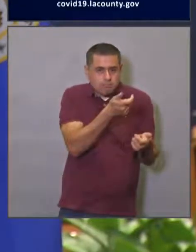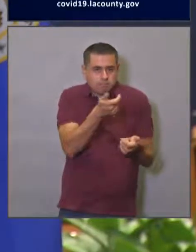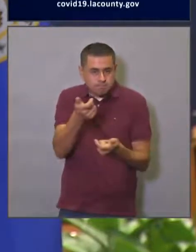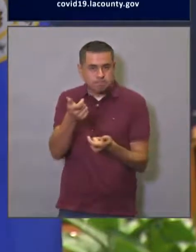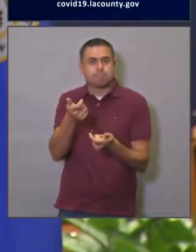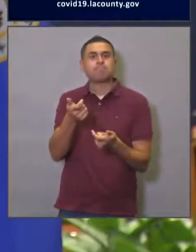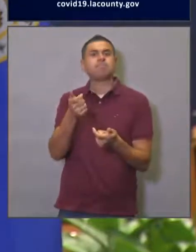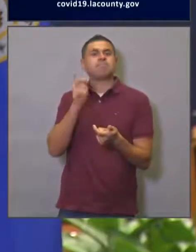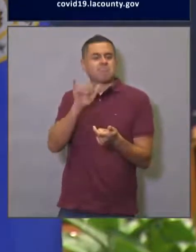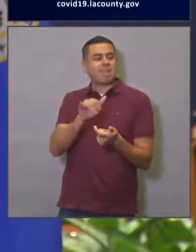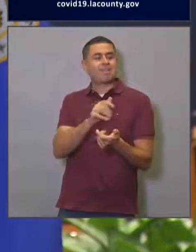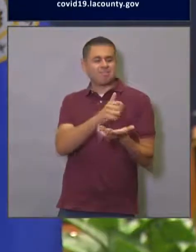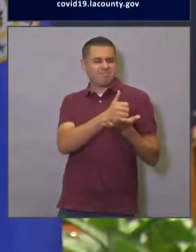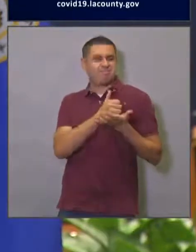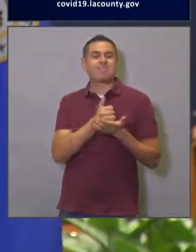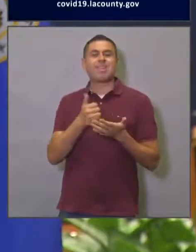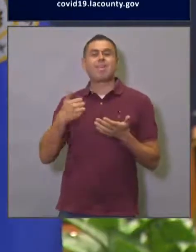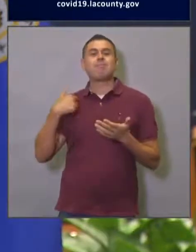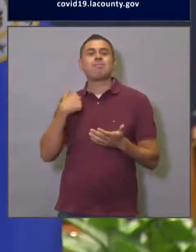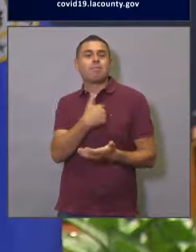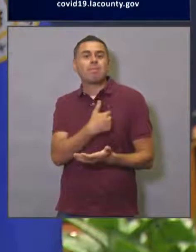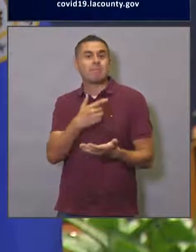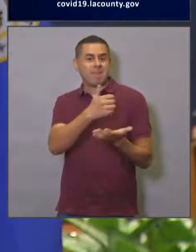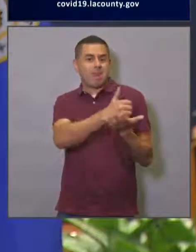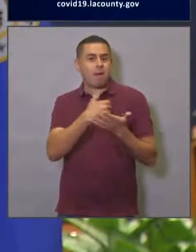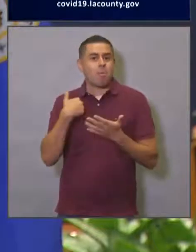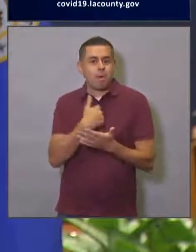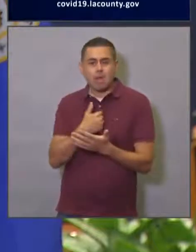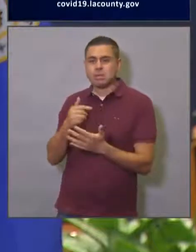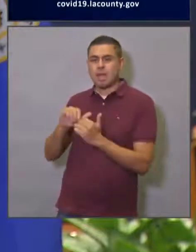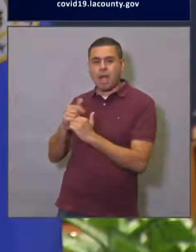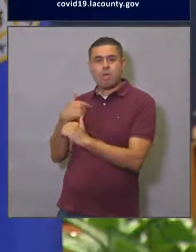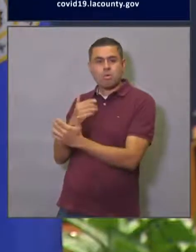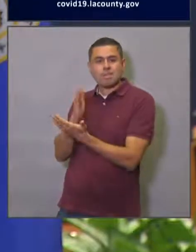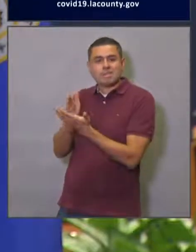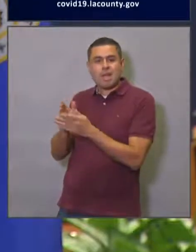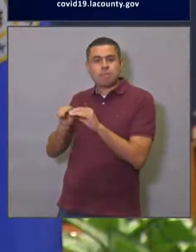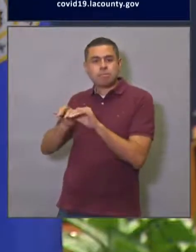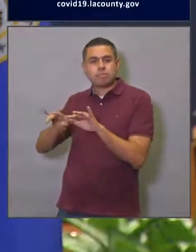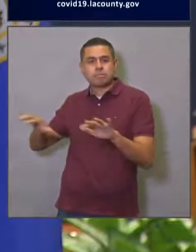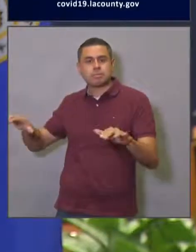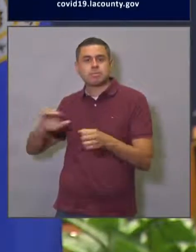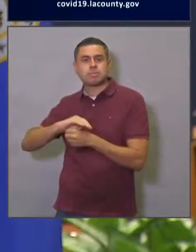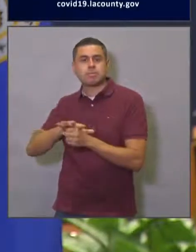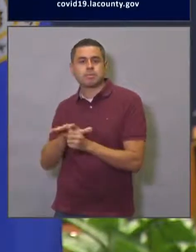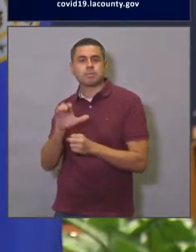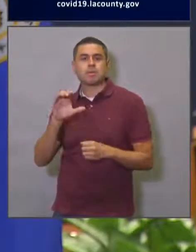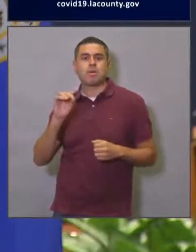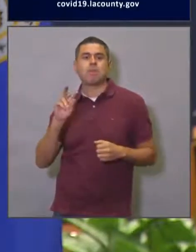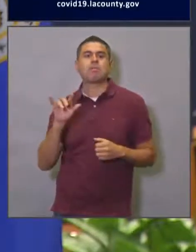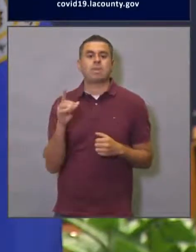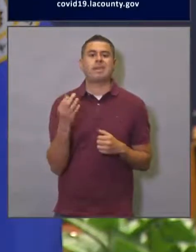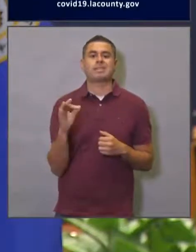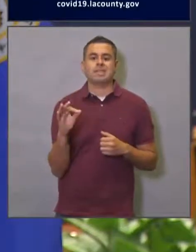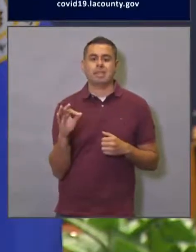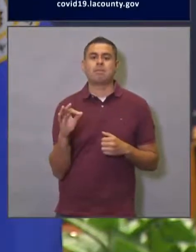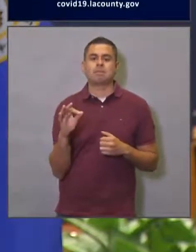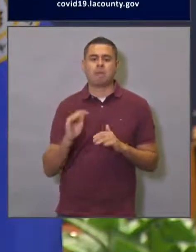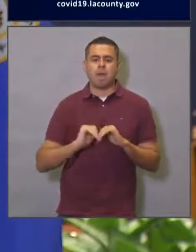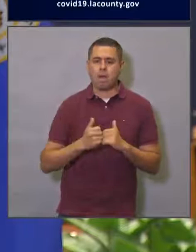también estemos, para ver que también estamos frenando la propagación de COVID-19 en nuestras